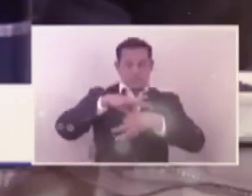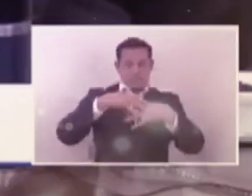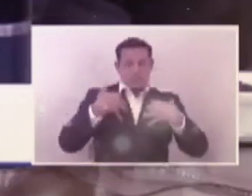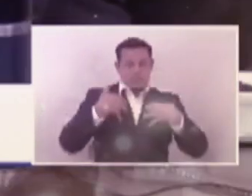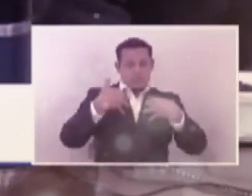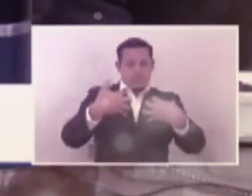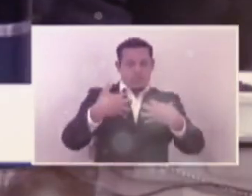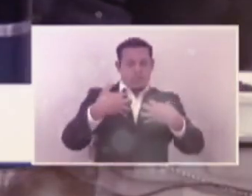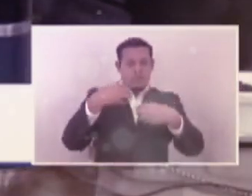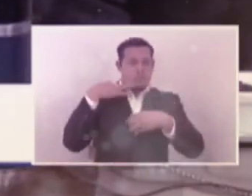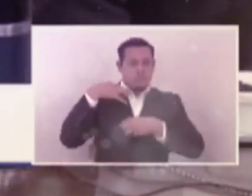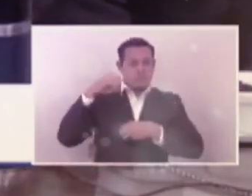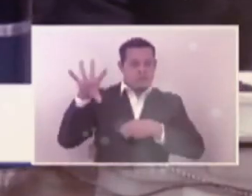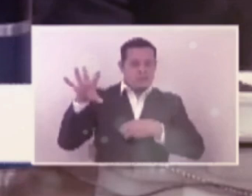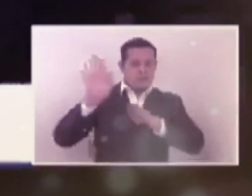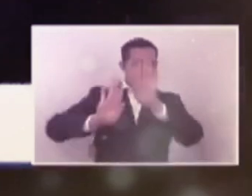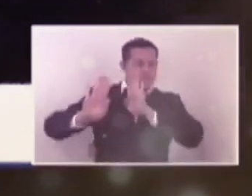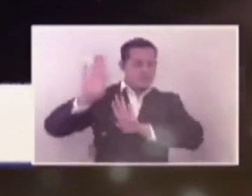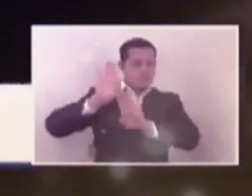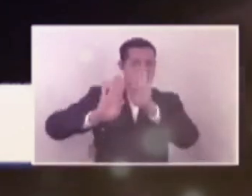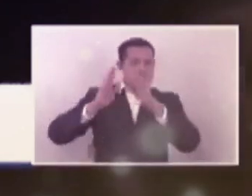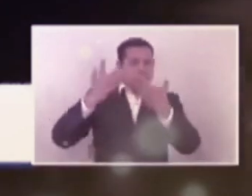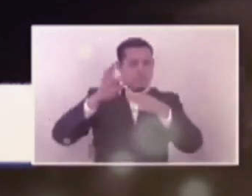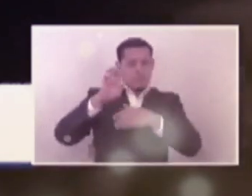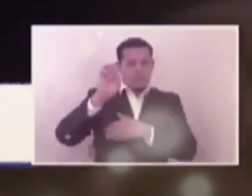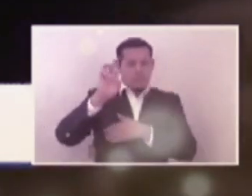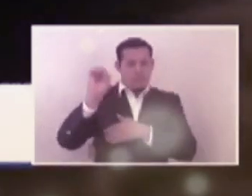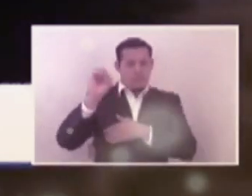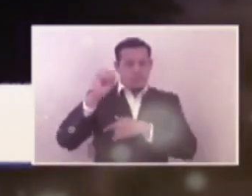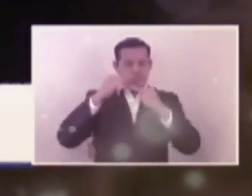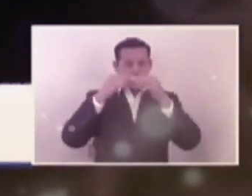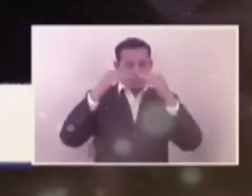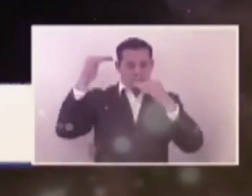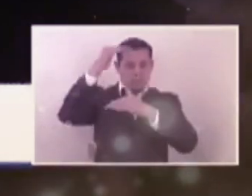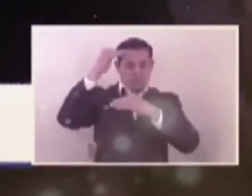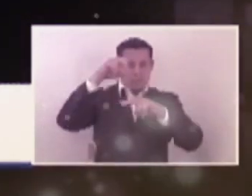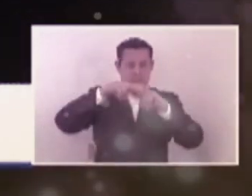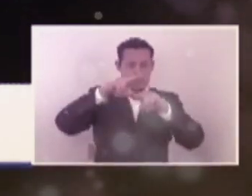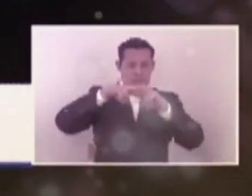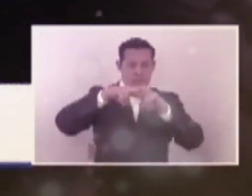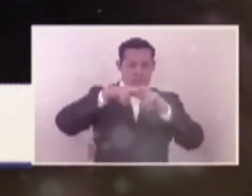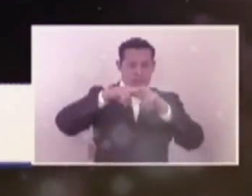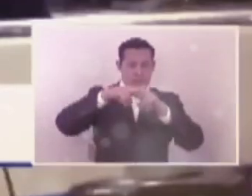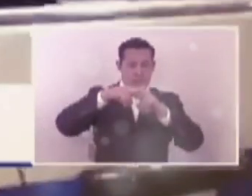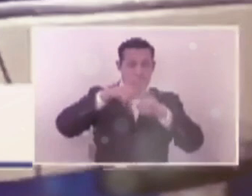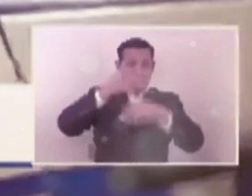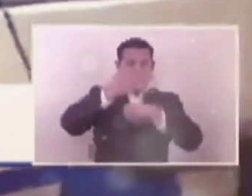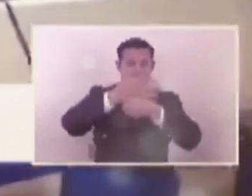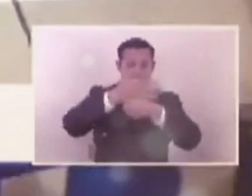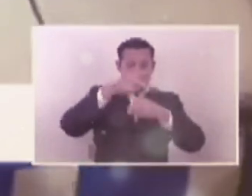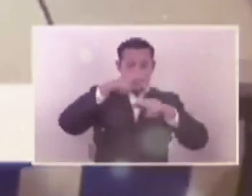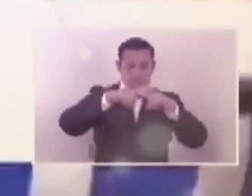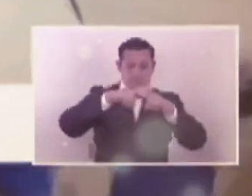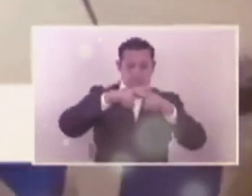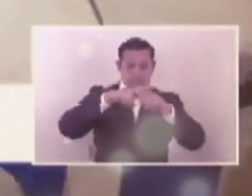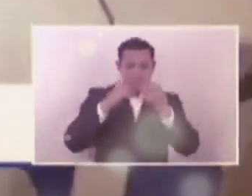Pleno en un desafuero que marca la historia. Ya que Romero era un alto dirigente del partido Arena, por lo que representa ese viejo